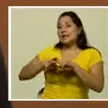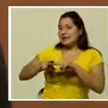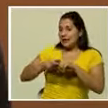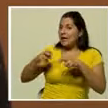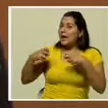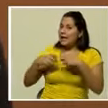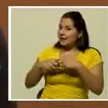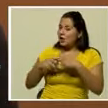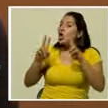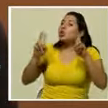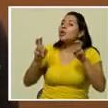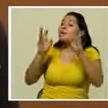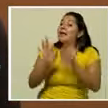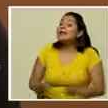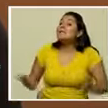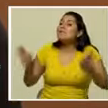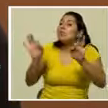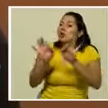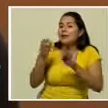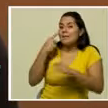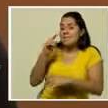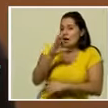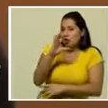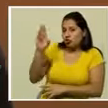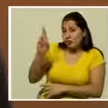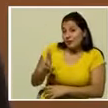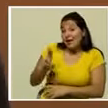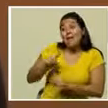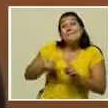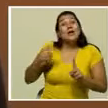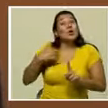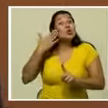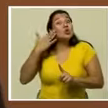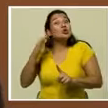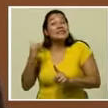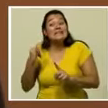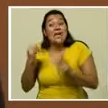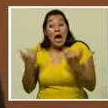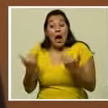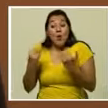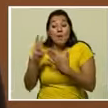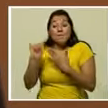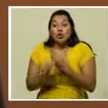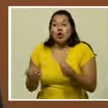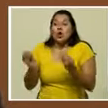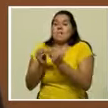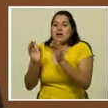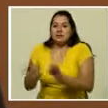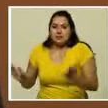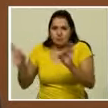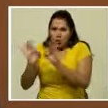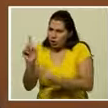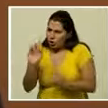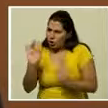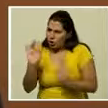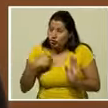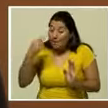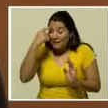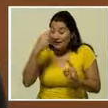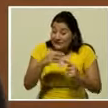importante para el país. No sé si es el más urgente en este momento. Como prioridad de prioridades debe ser, por ejemplo, el rescatar a la caja, el